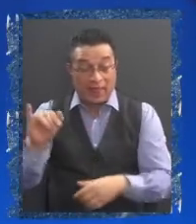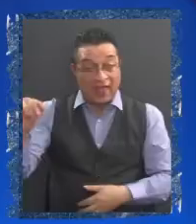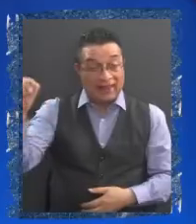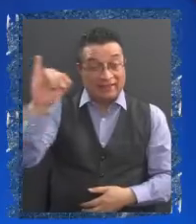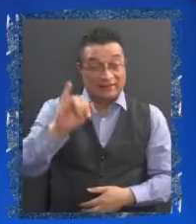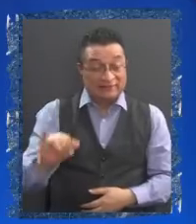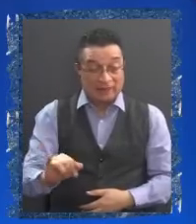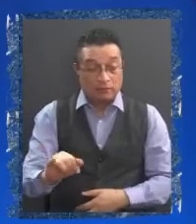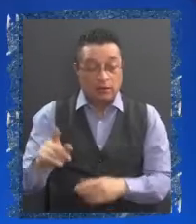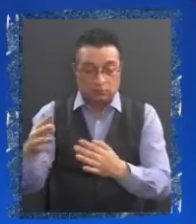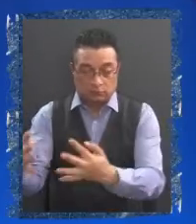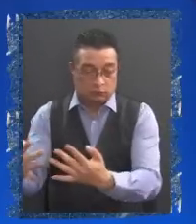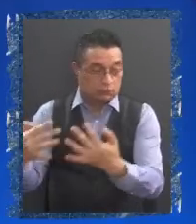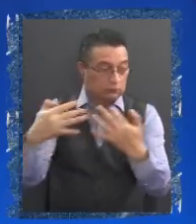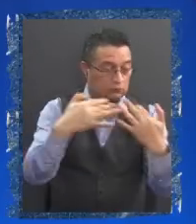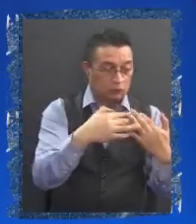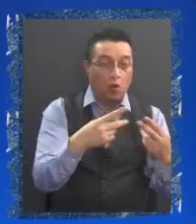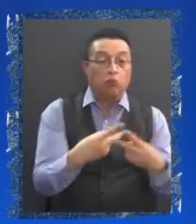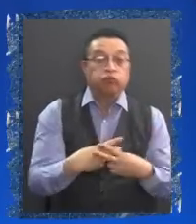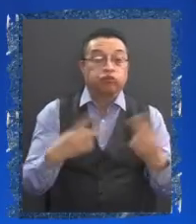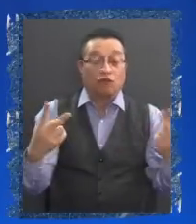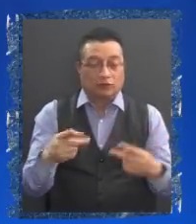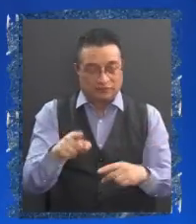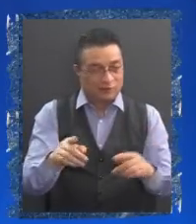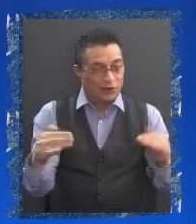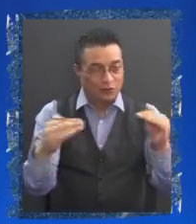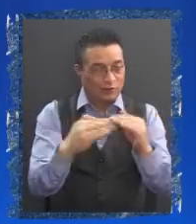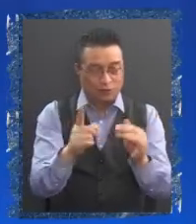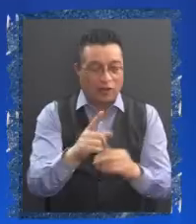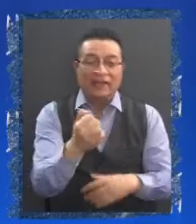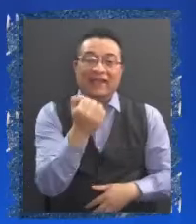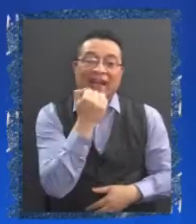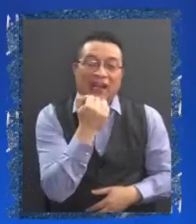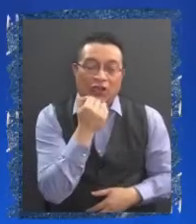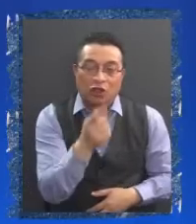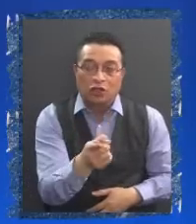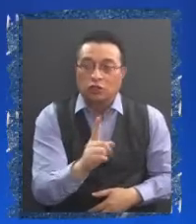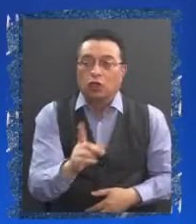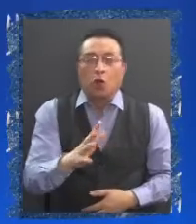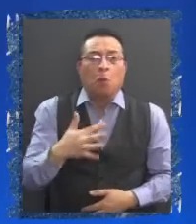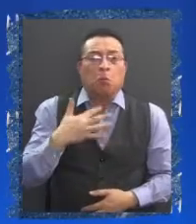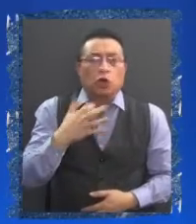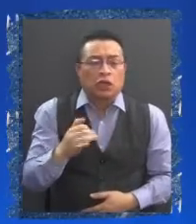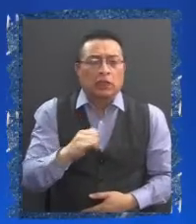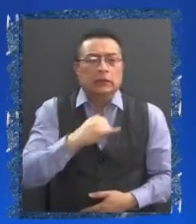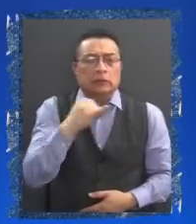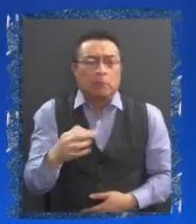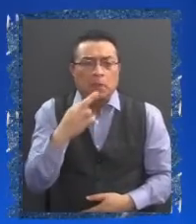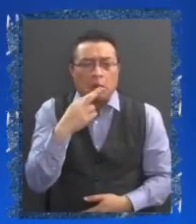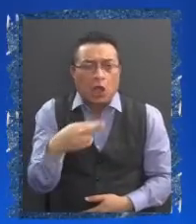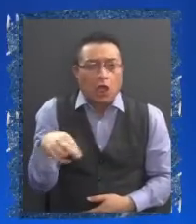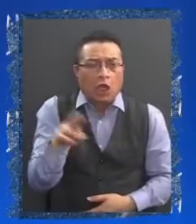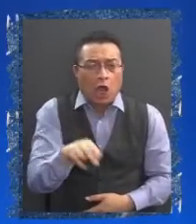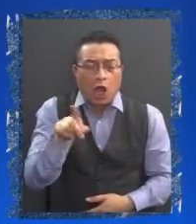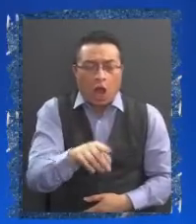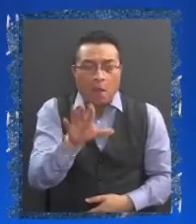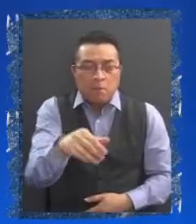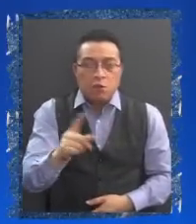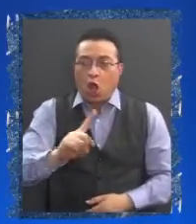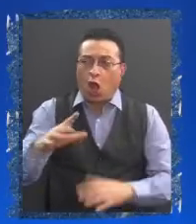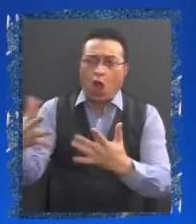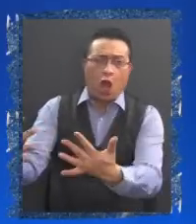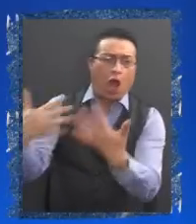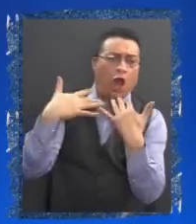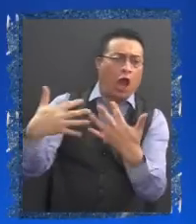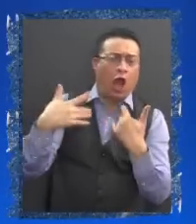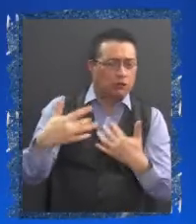van a atender en la red de prestadores públicos. Y eso es un error, y que yo no sé por qué continuamente se sigue buscando llevar a las personas a esa